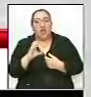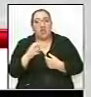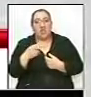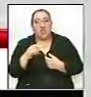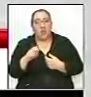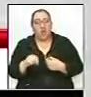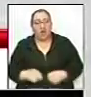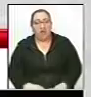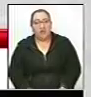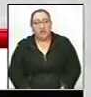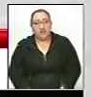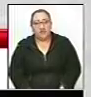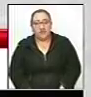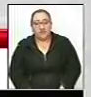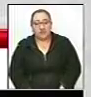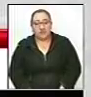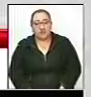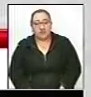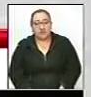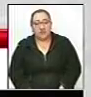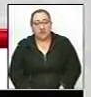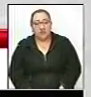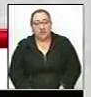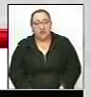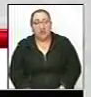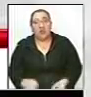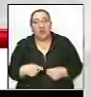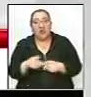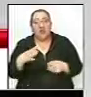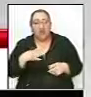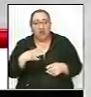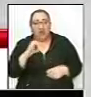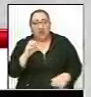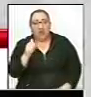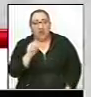Ramos. Esto se viene llevando a cabo en la sala Carlos Torres y Torres Lara. Adelante.